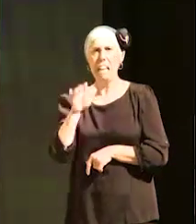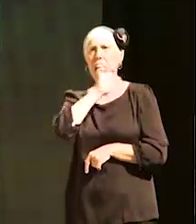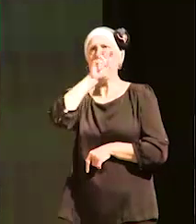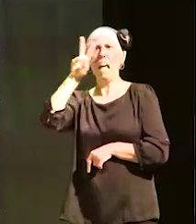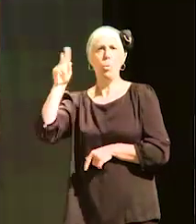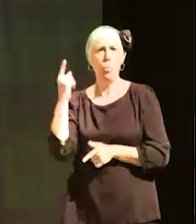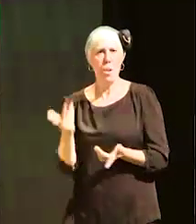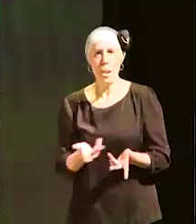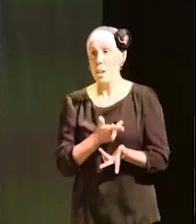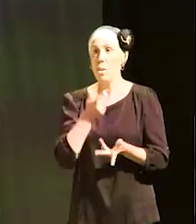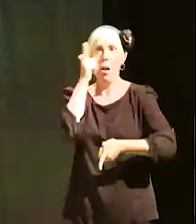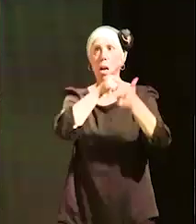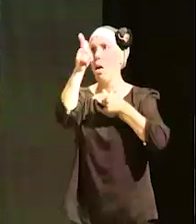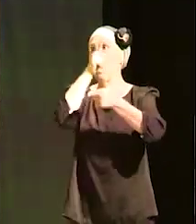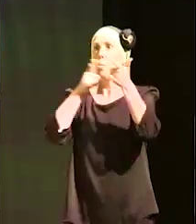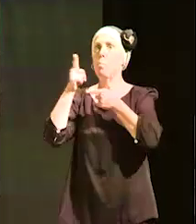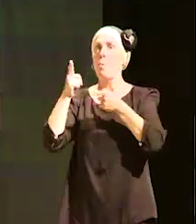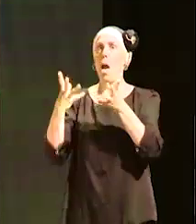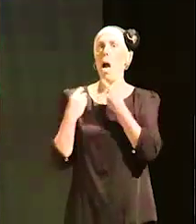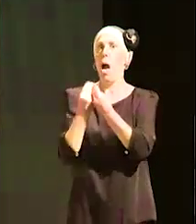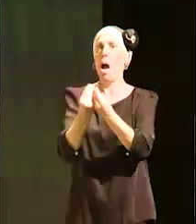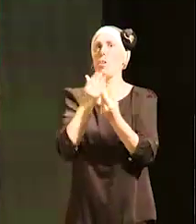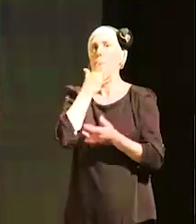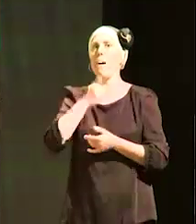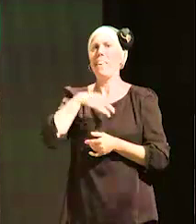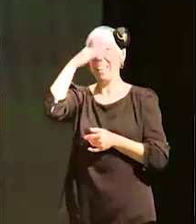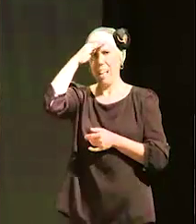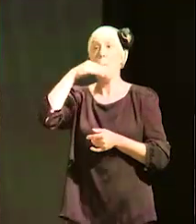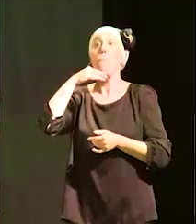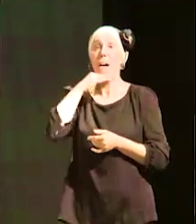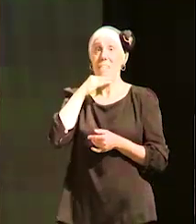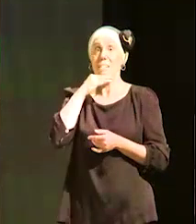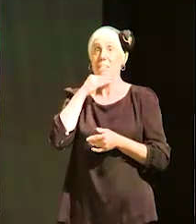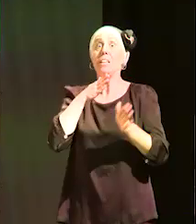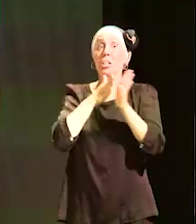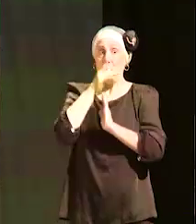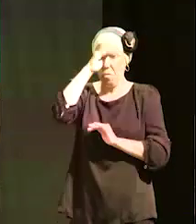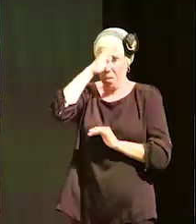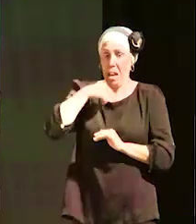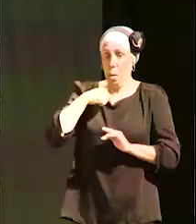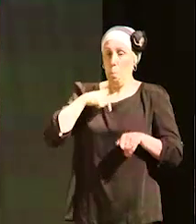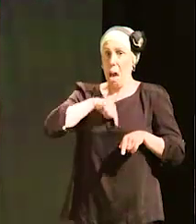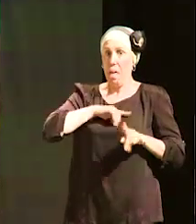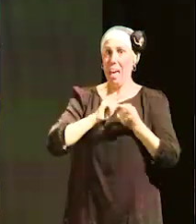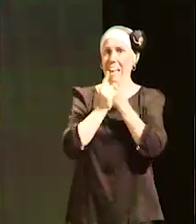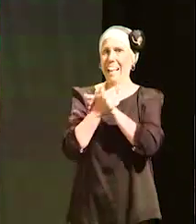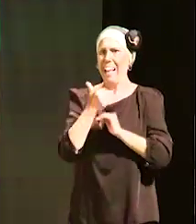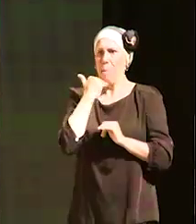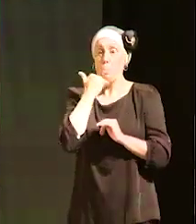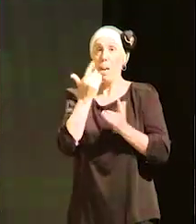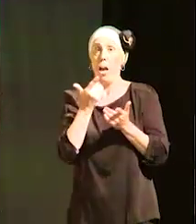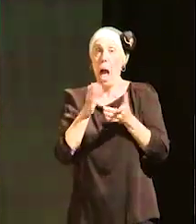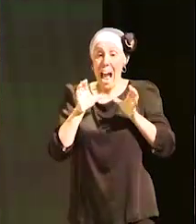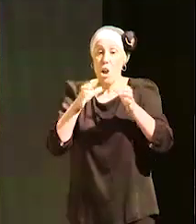ha viajado mucho y el padre siempre va en él algo se ha transformado ahora la recepción en la comunidad ha sido